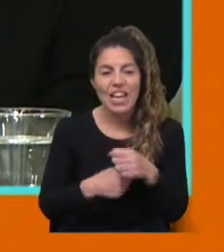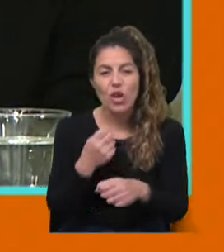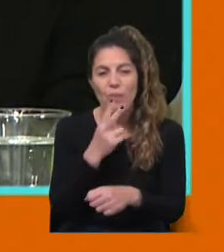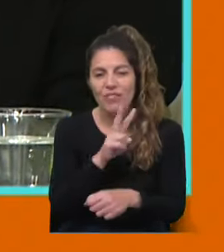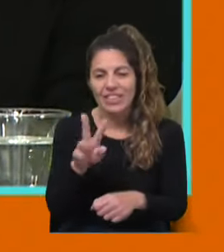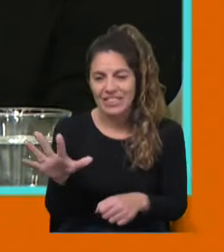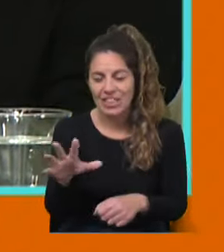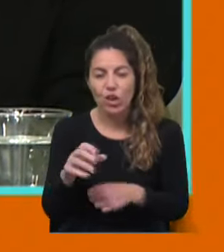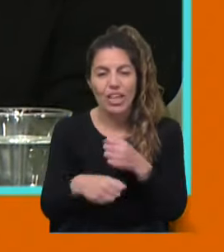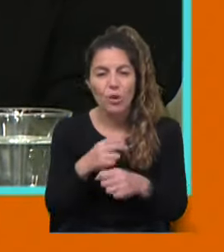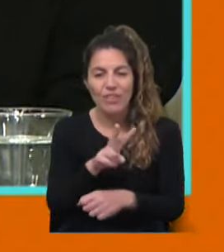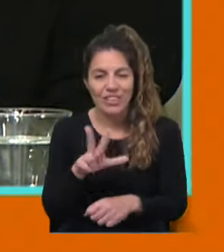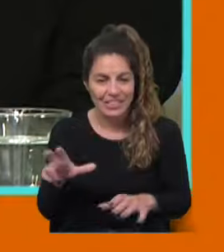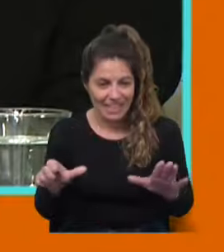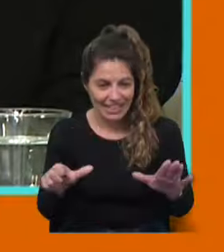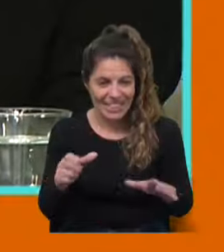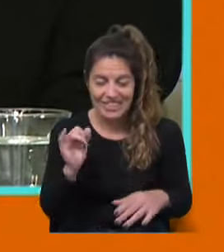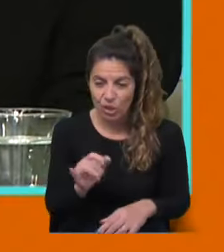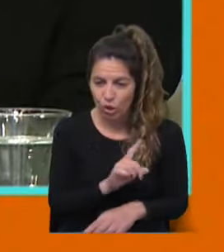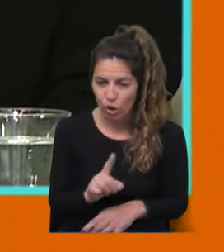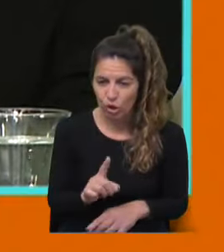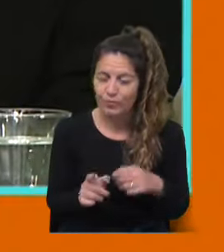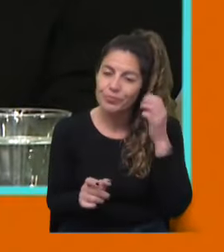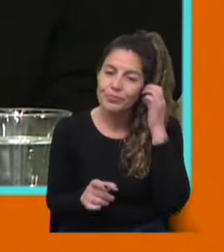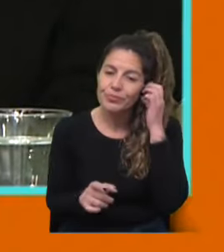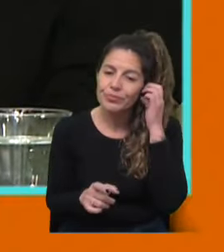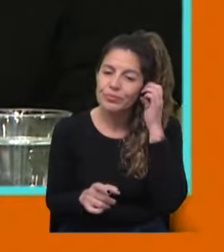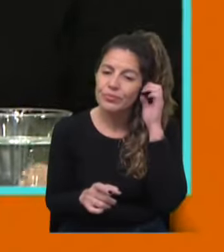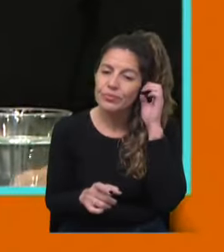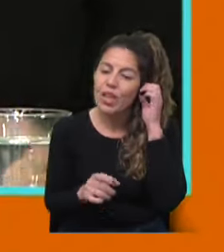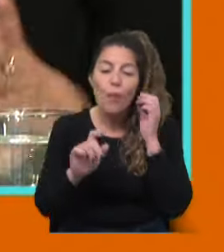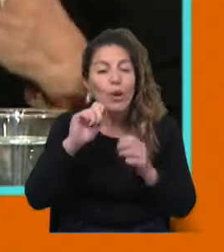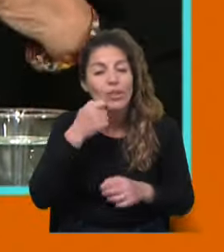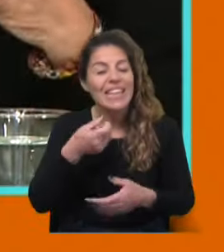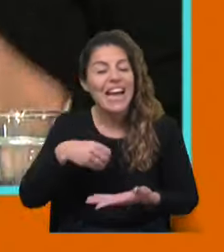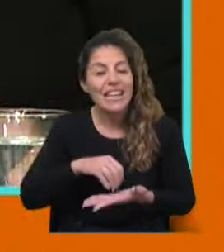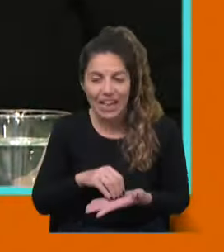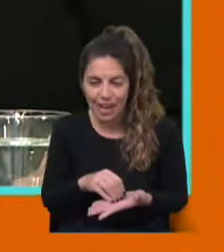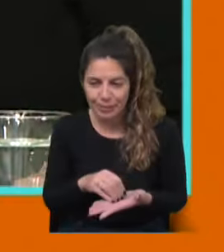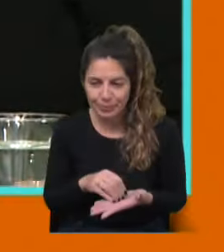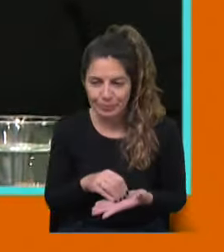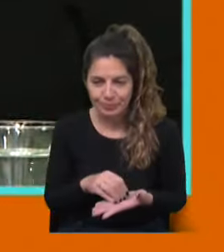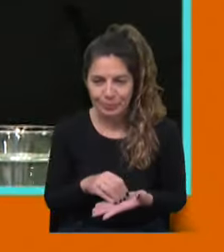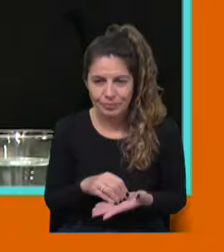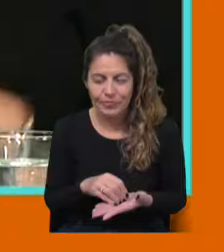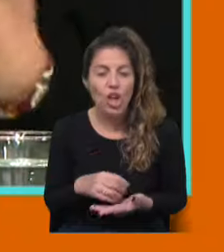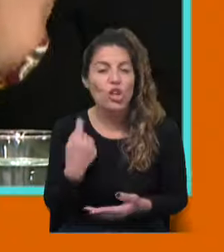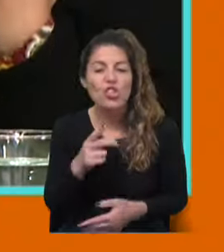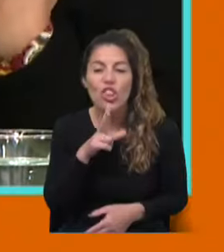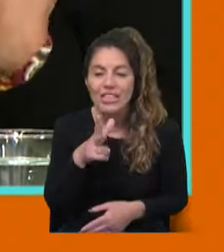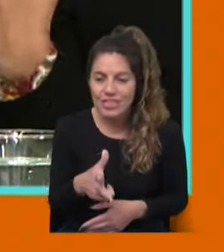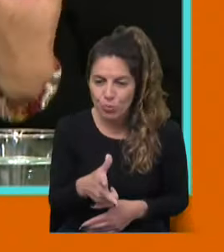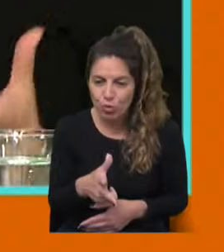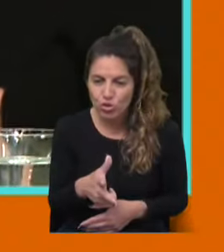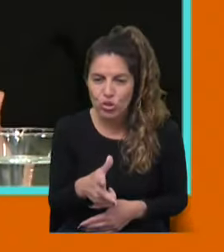2025 y 2026. Claro. ¿Esto es así o no? Sí. No, porque me gustaría agregar algo, que lo que nosotros decimos